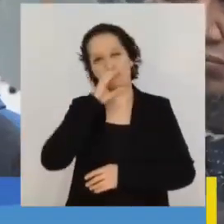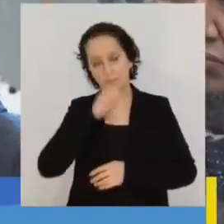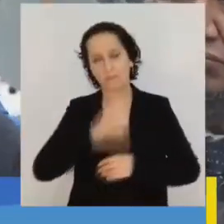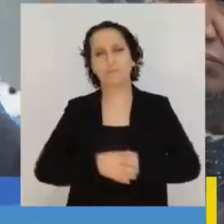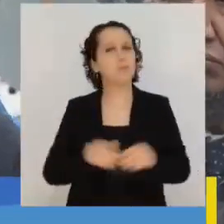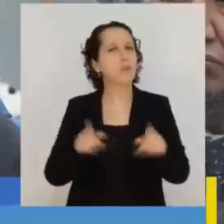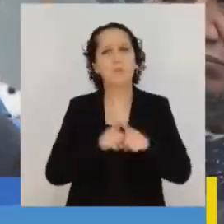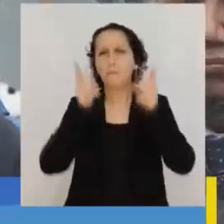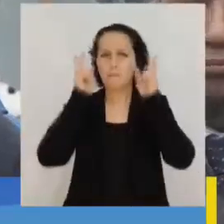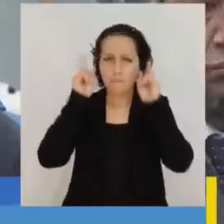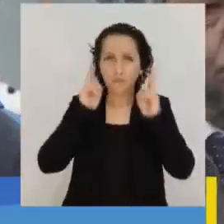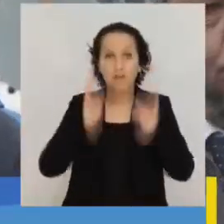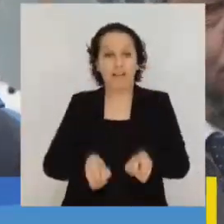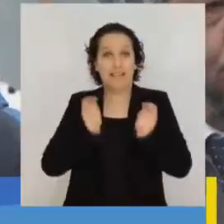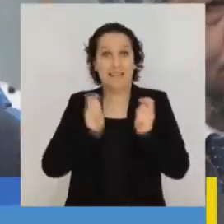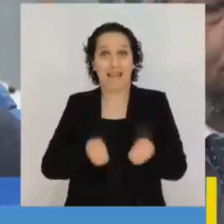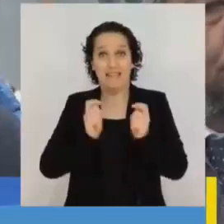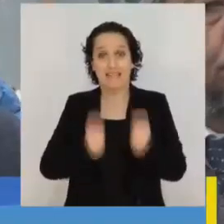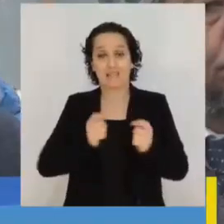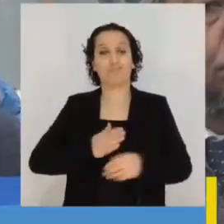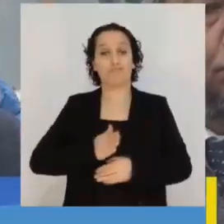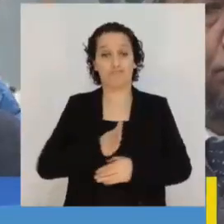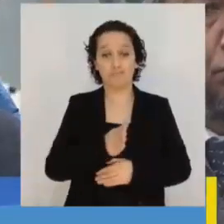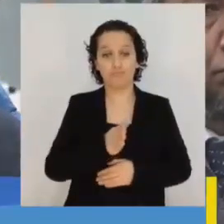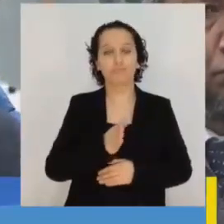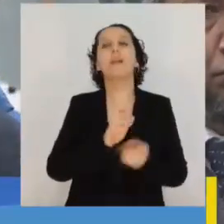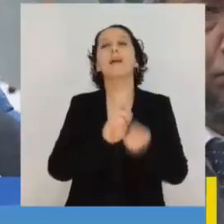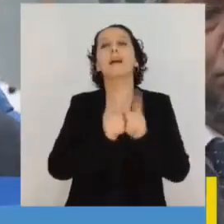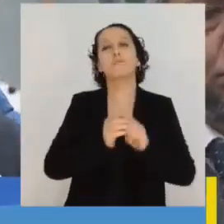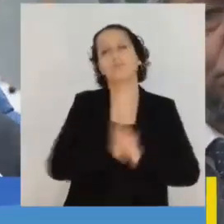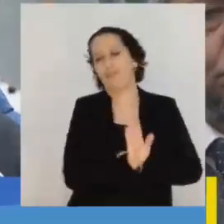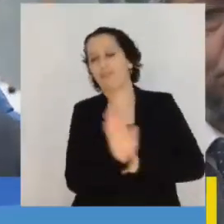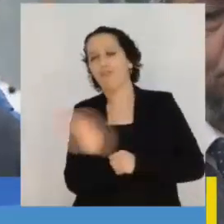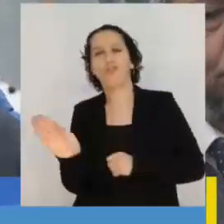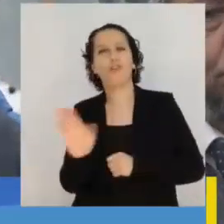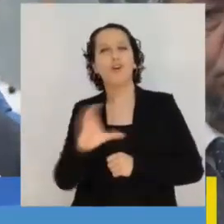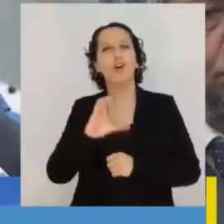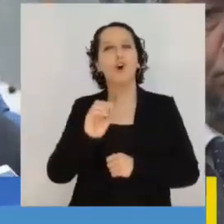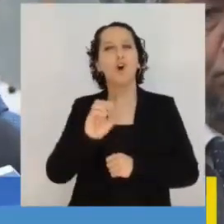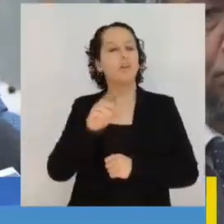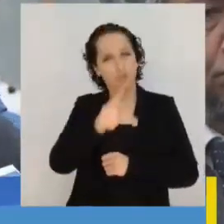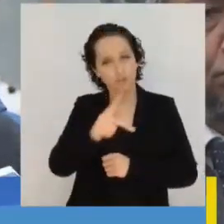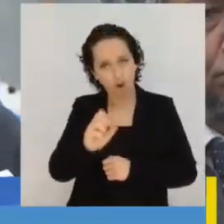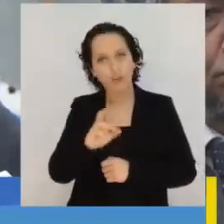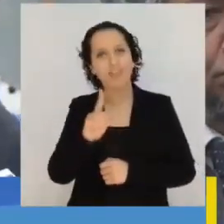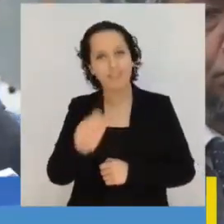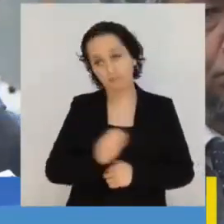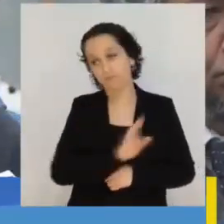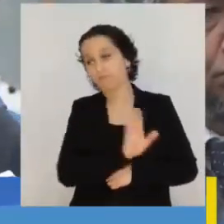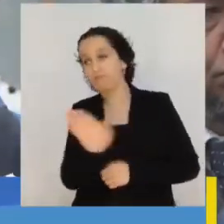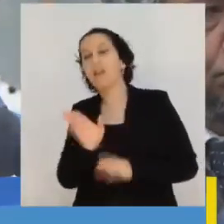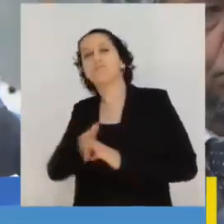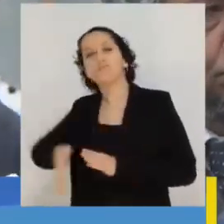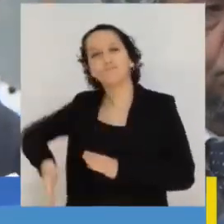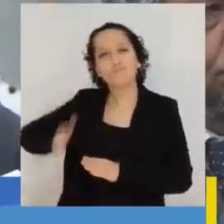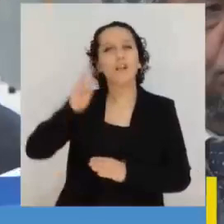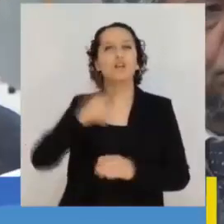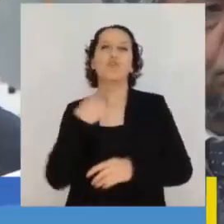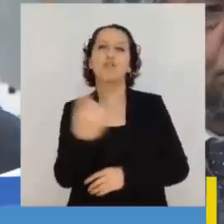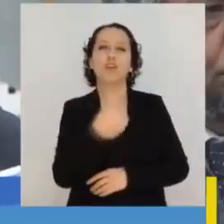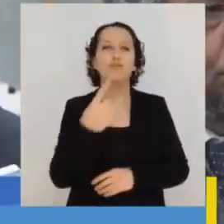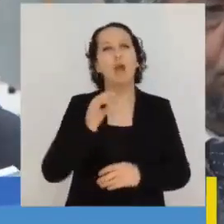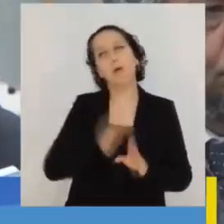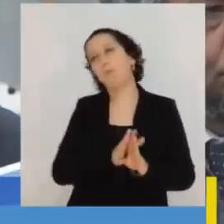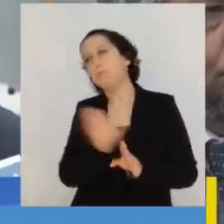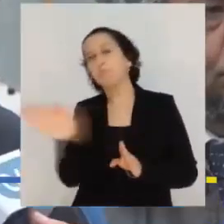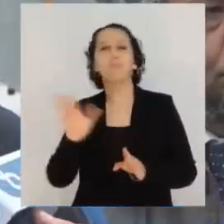que vienen desde Los Carreras van a tener que hacer un movimiento por Corda y luego continuar hacia la Rotonda Bonilla o en su